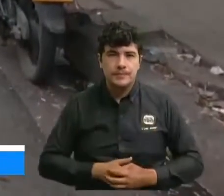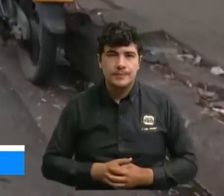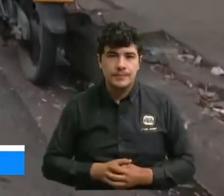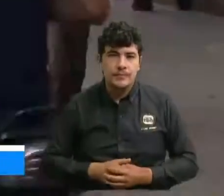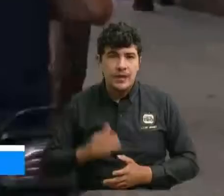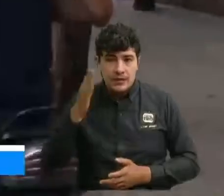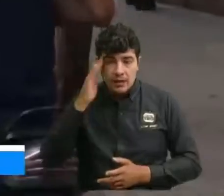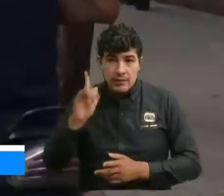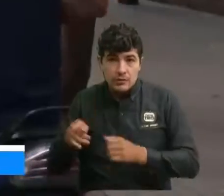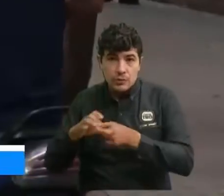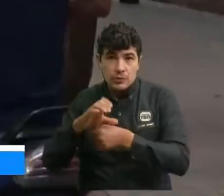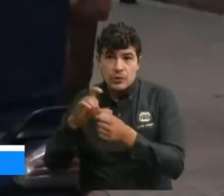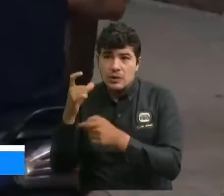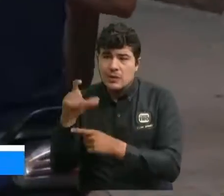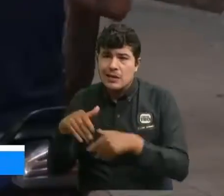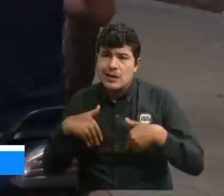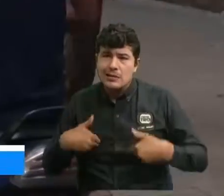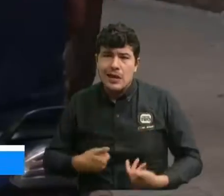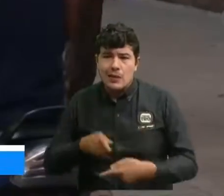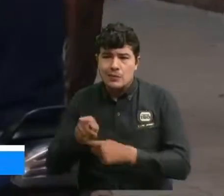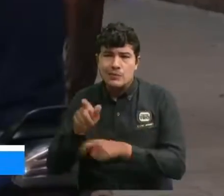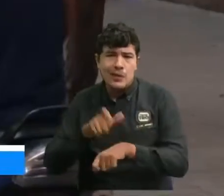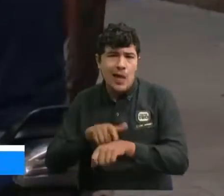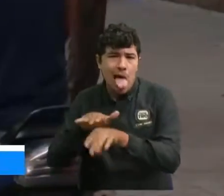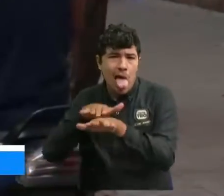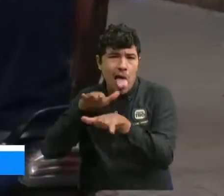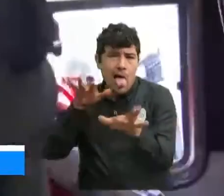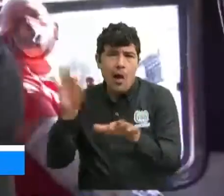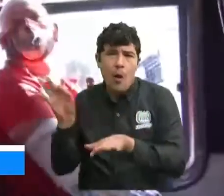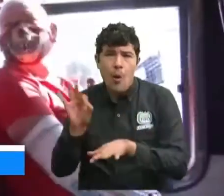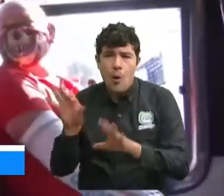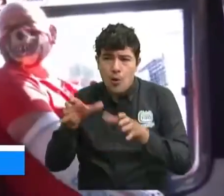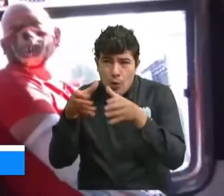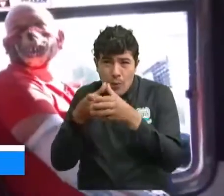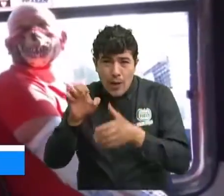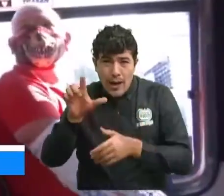Cúcuta los ciudadanos están cansados de los trancones y de los abusos del grupo élite que llega a la ciudad.